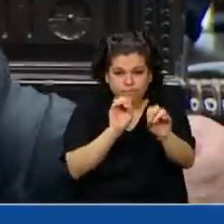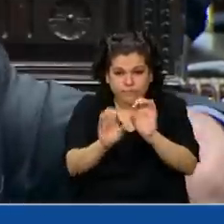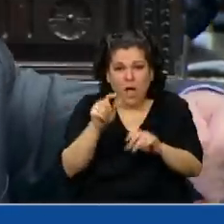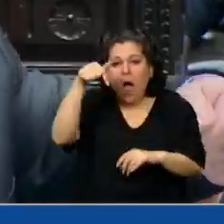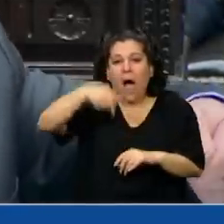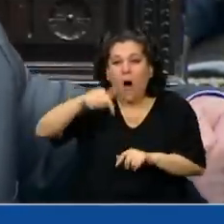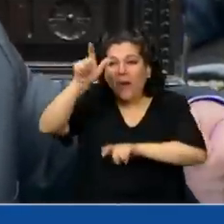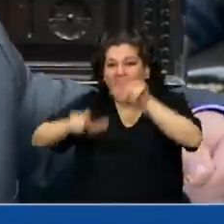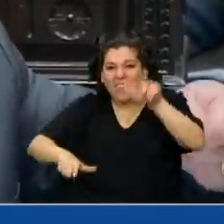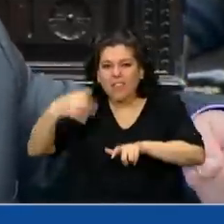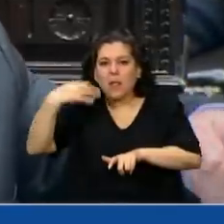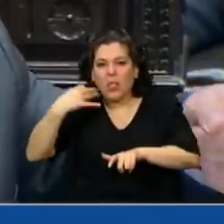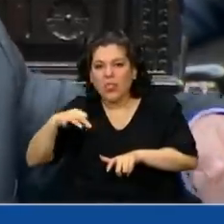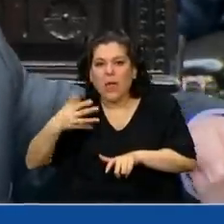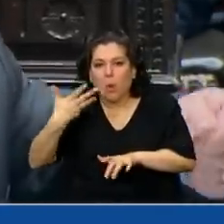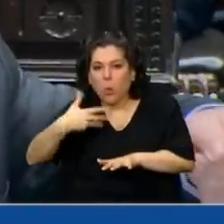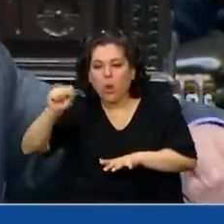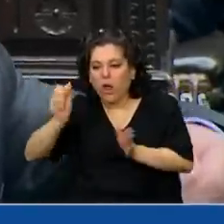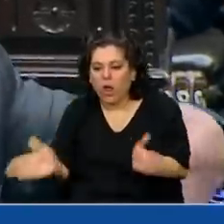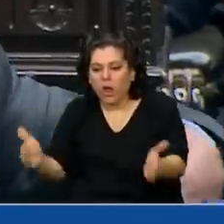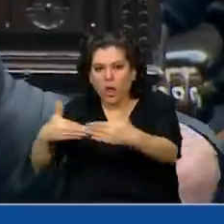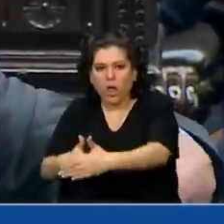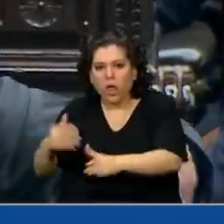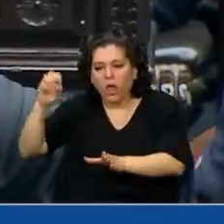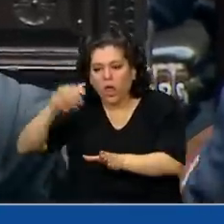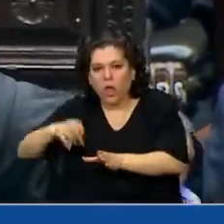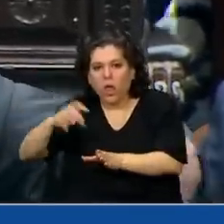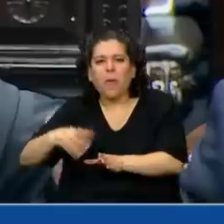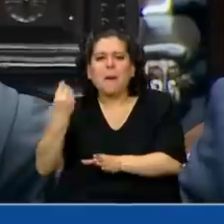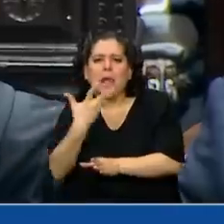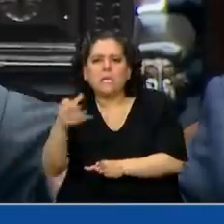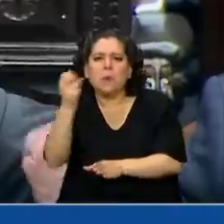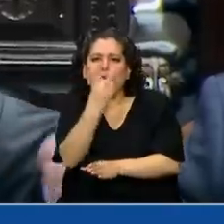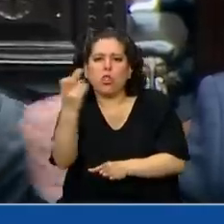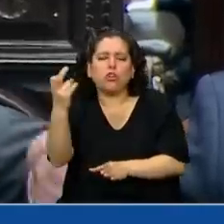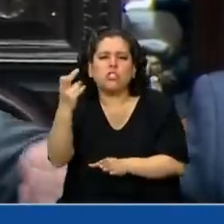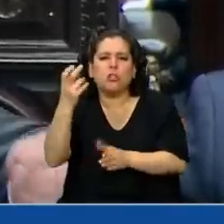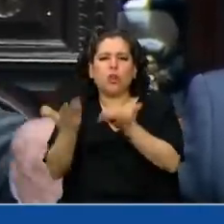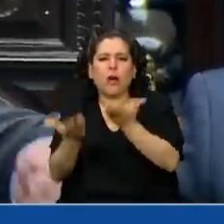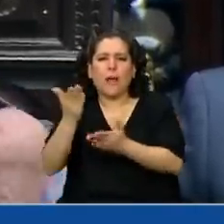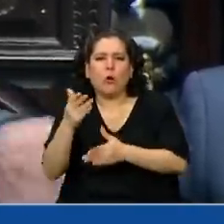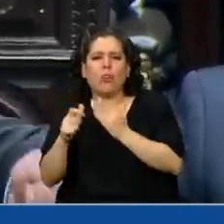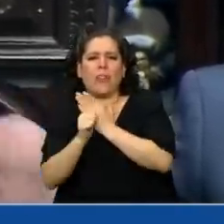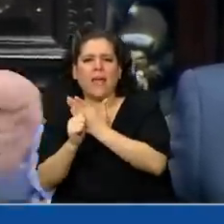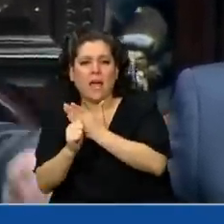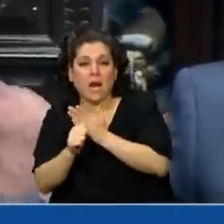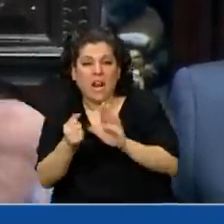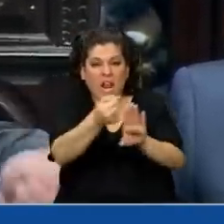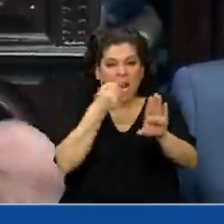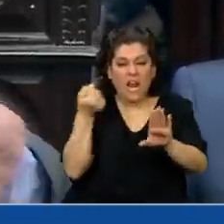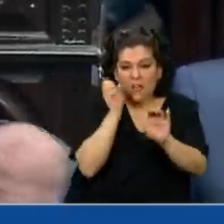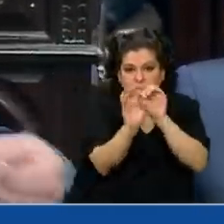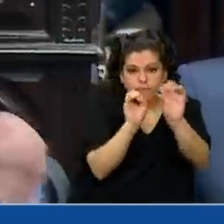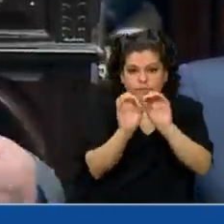comprar conservadora para llevar 200 gramos de carne. La heladera que iba a estar llena la han convertido en